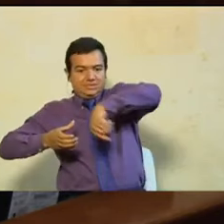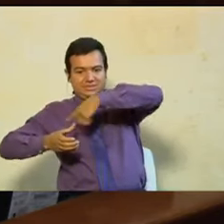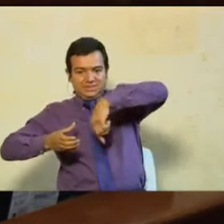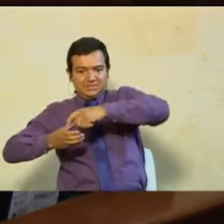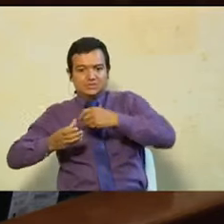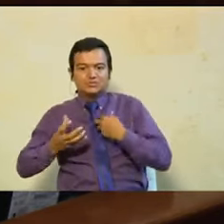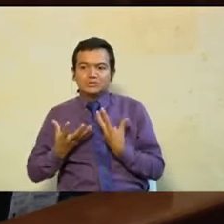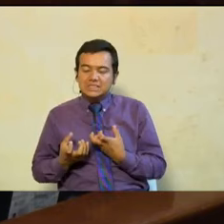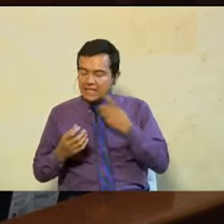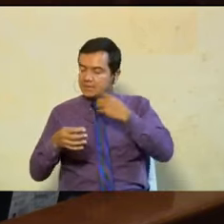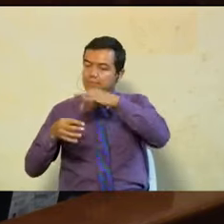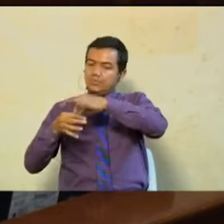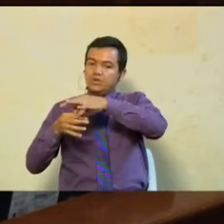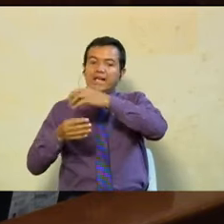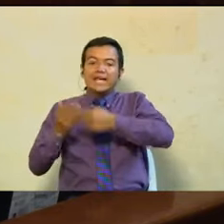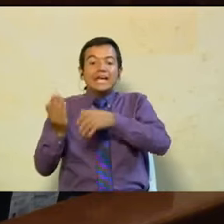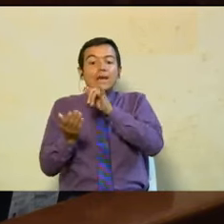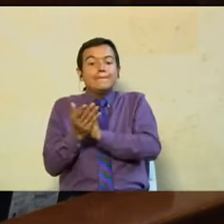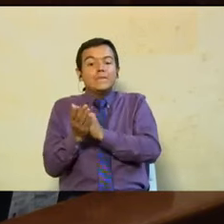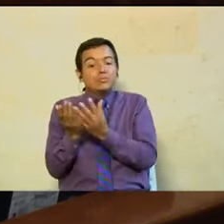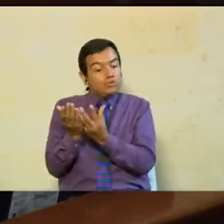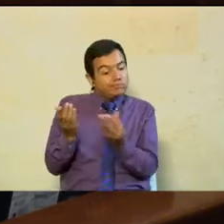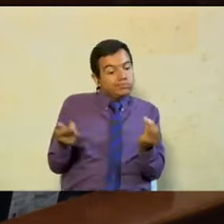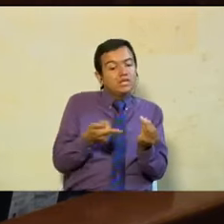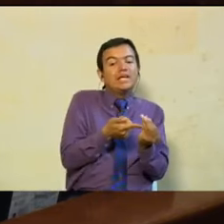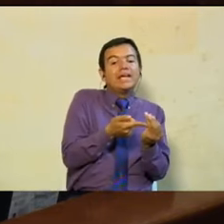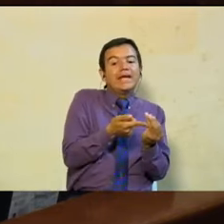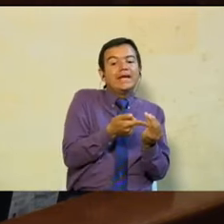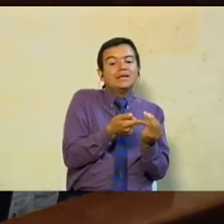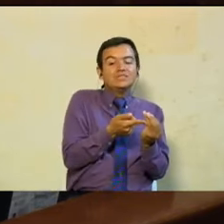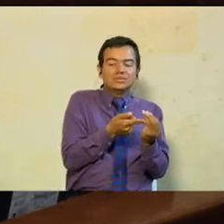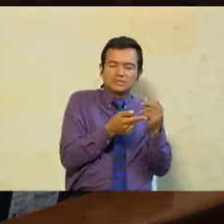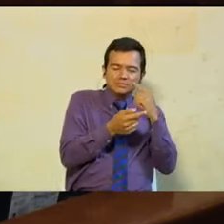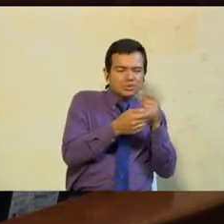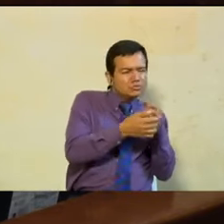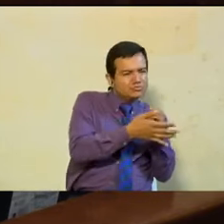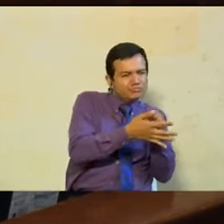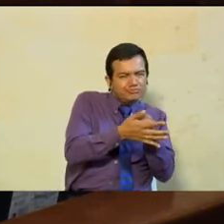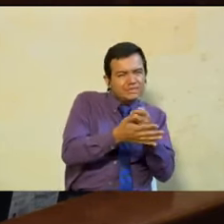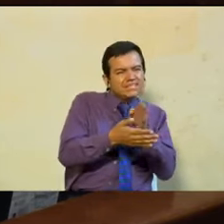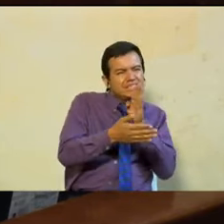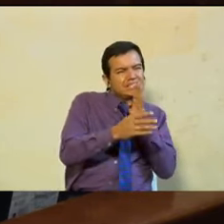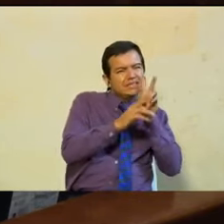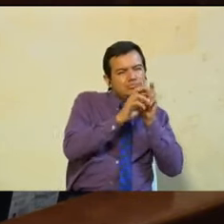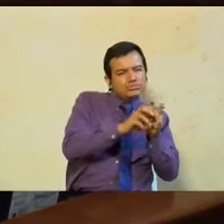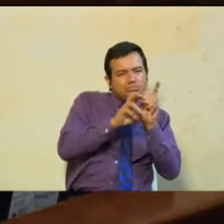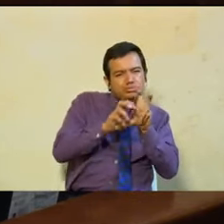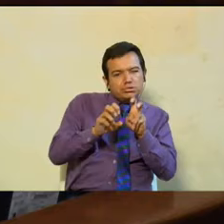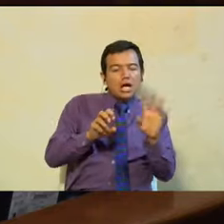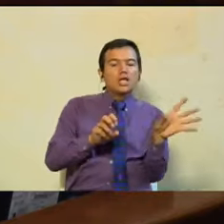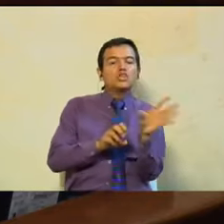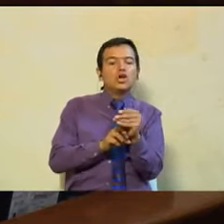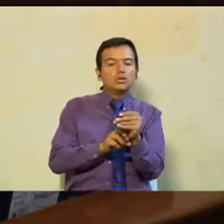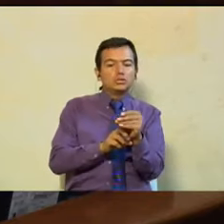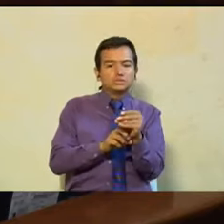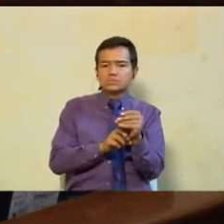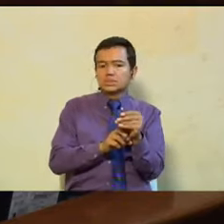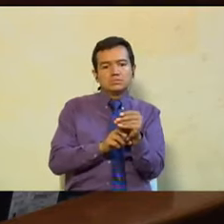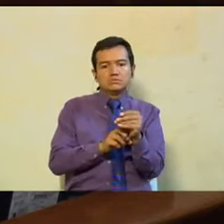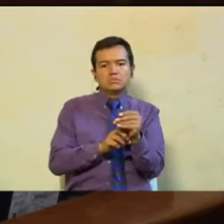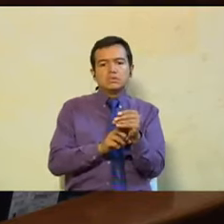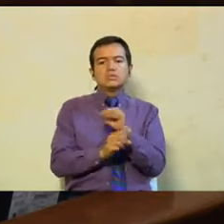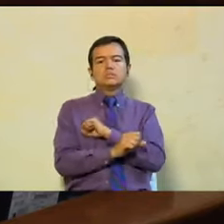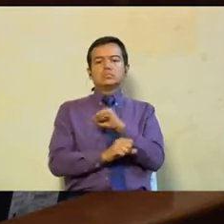querer se votó era la subcomisión trabajara con todos los actores caso que no se hizo y por eso debo